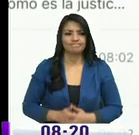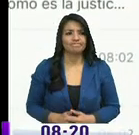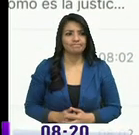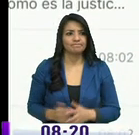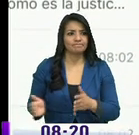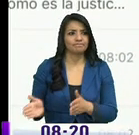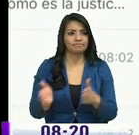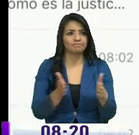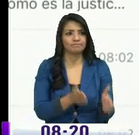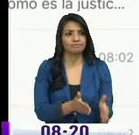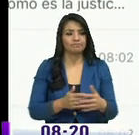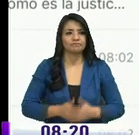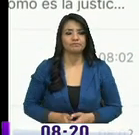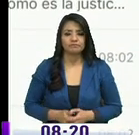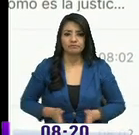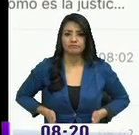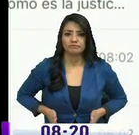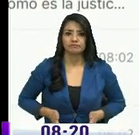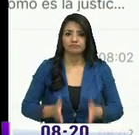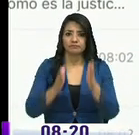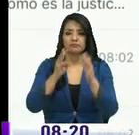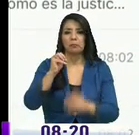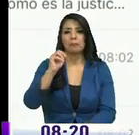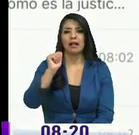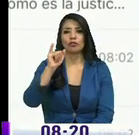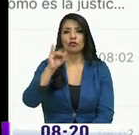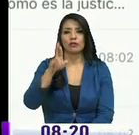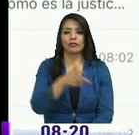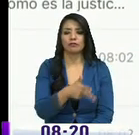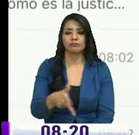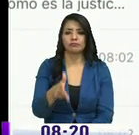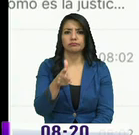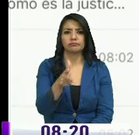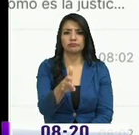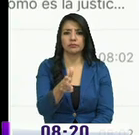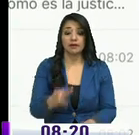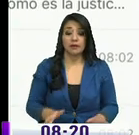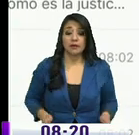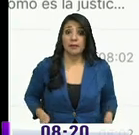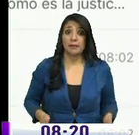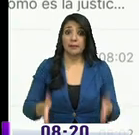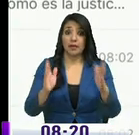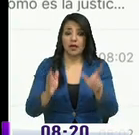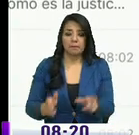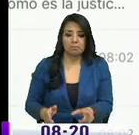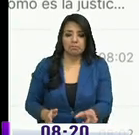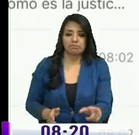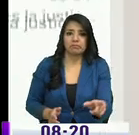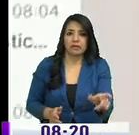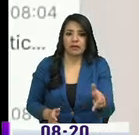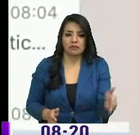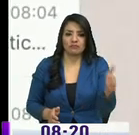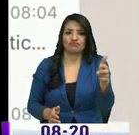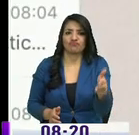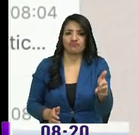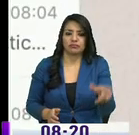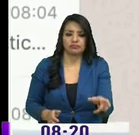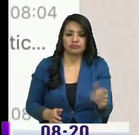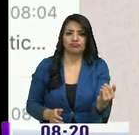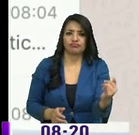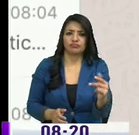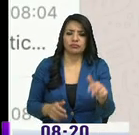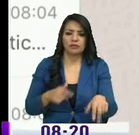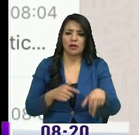acá, en la avenida Maldonado este vehículo se estaciona a la mitad del parterre. No le importa nada, no importa que por ahí también